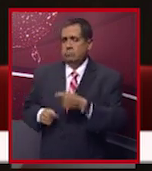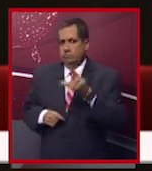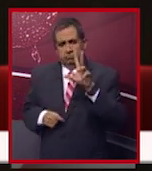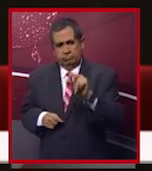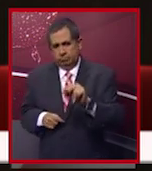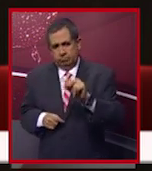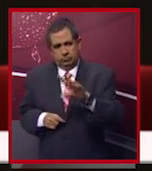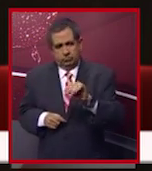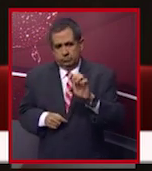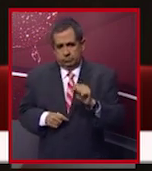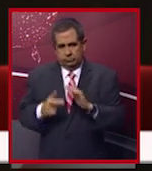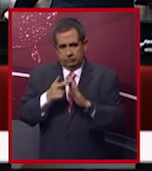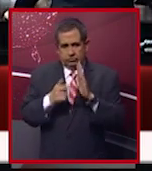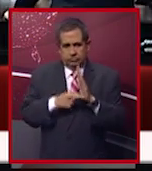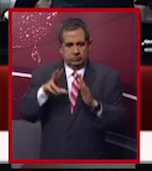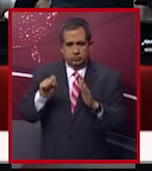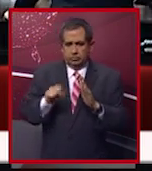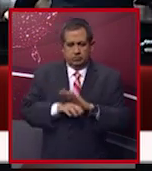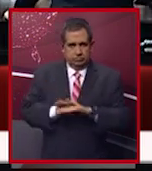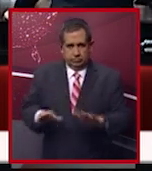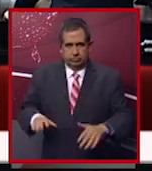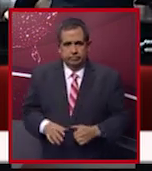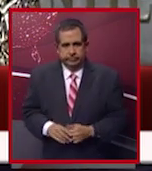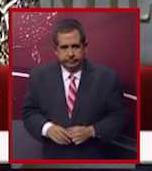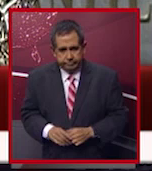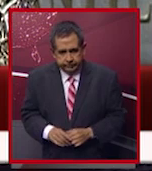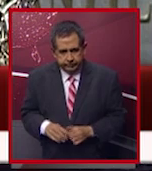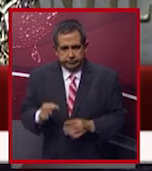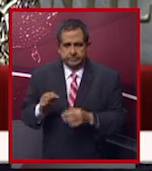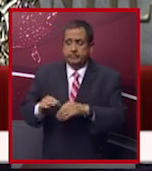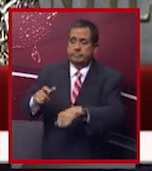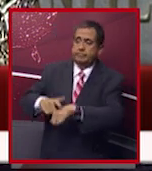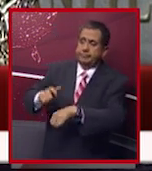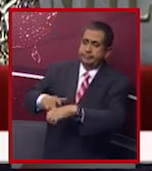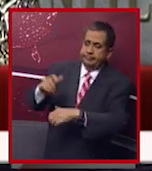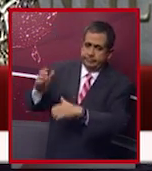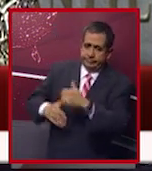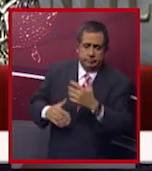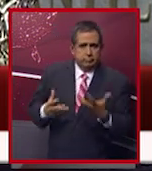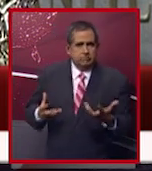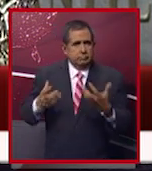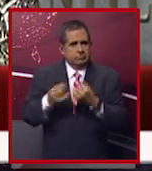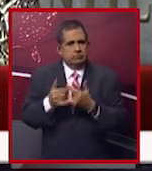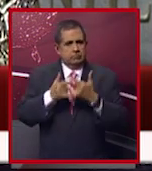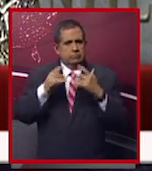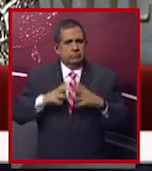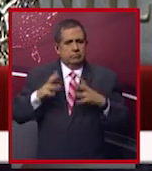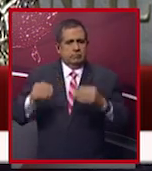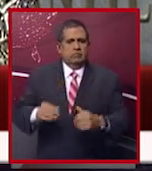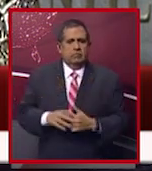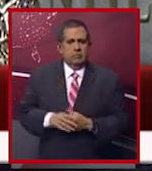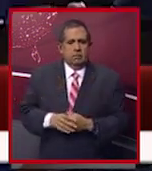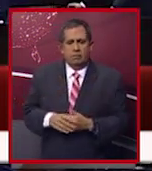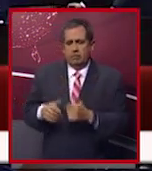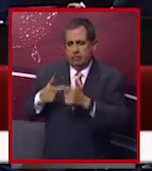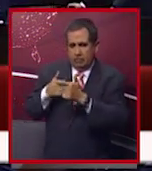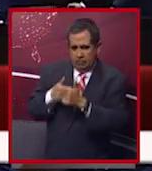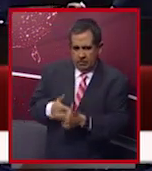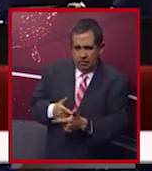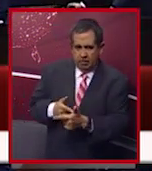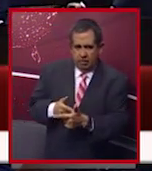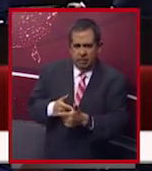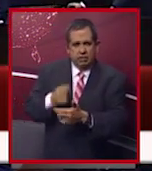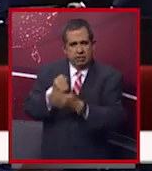los artículos desechados. Su tiempo se ha acabado. Haremos historia. Hace buen rato.